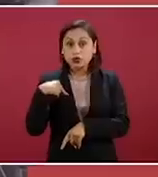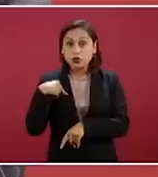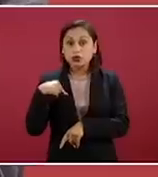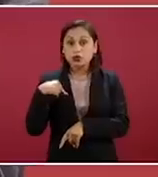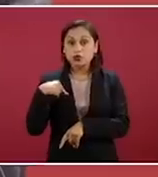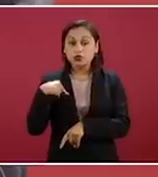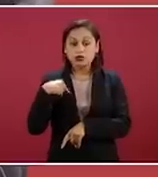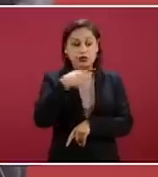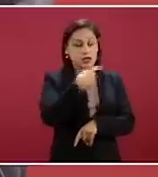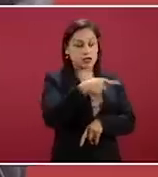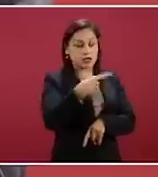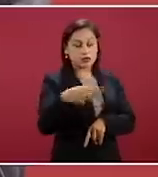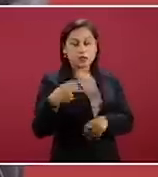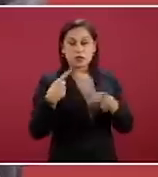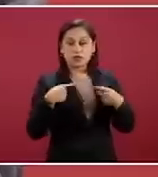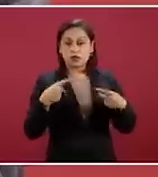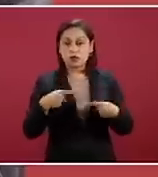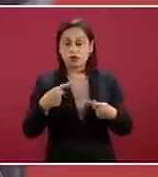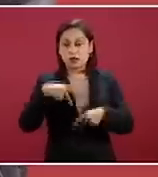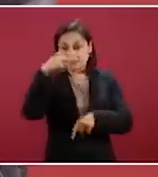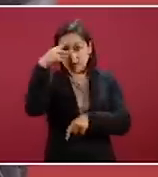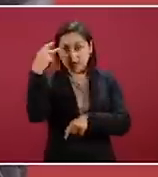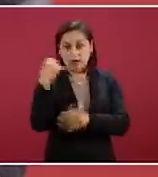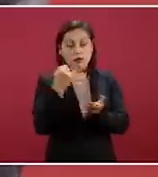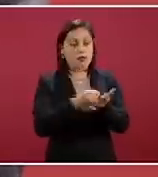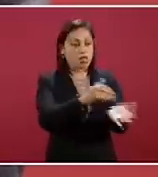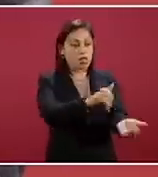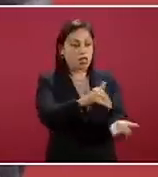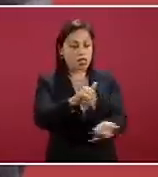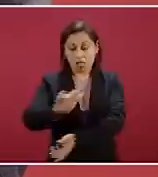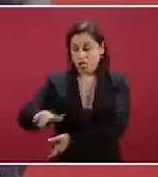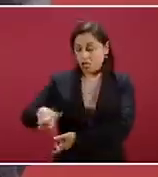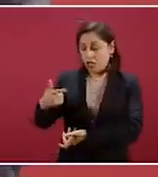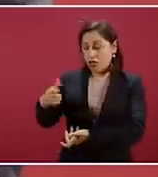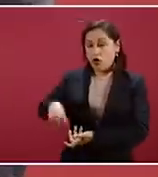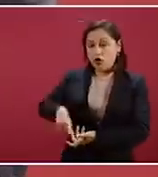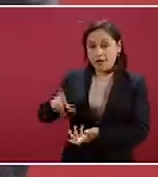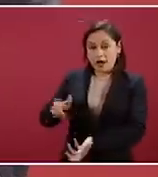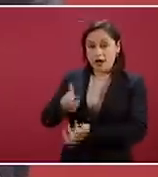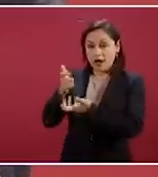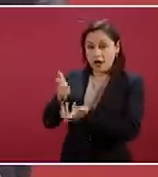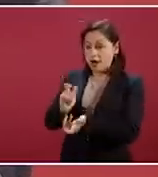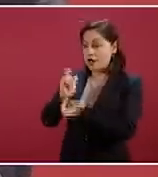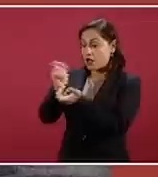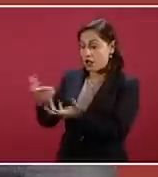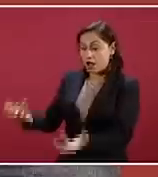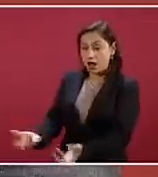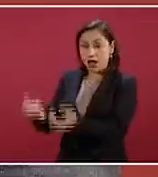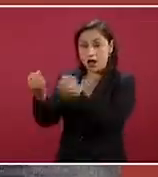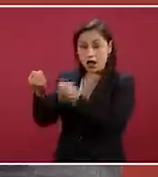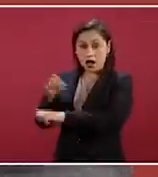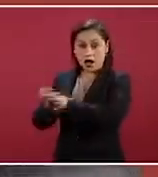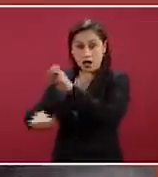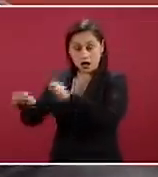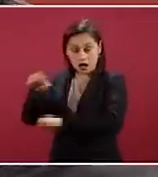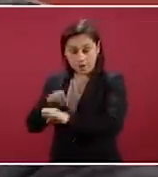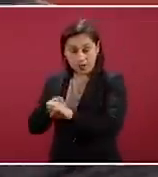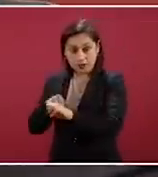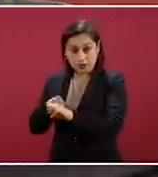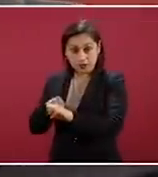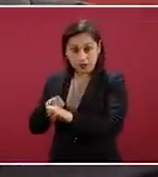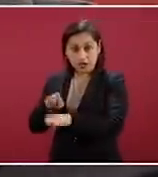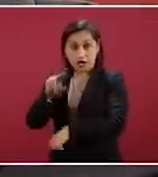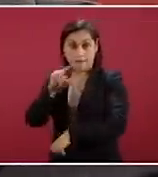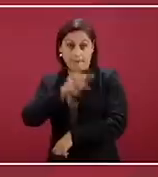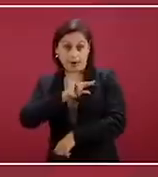los mexicanos, dinero público, para rescatar a empresas